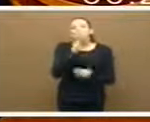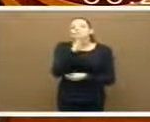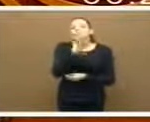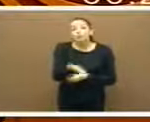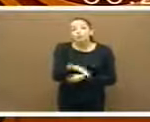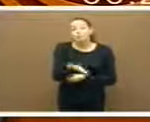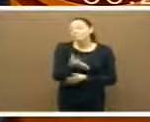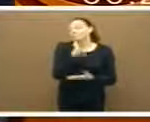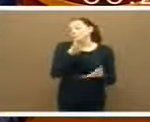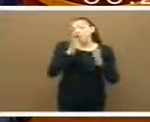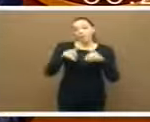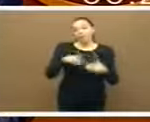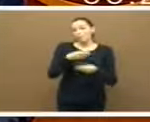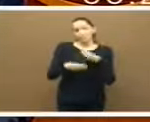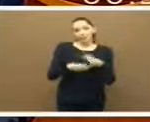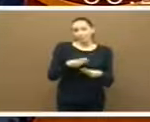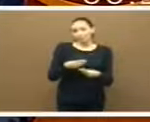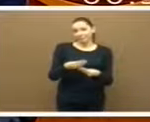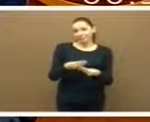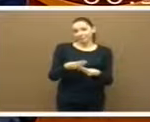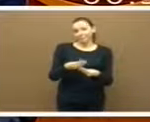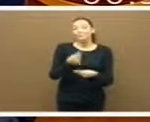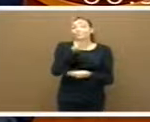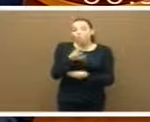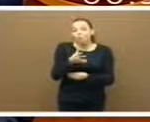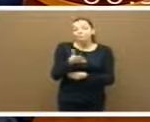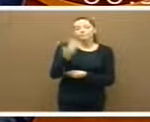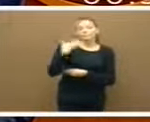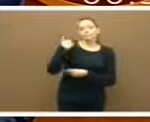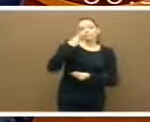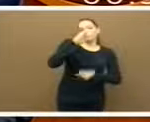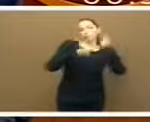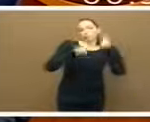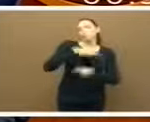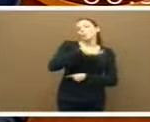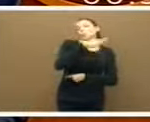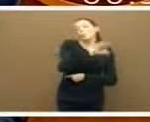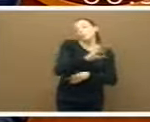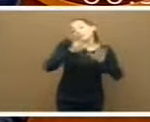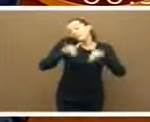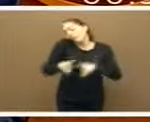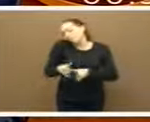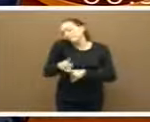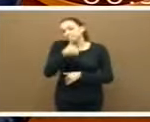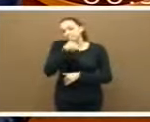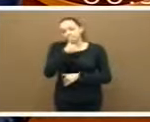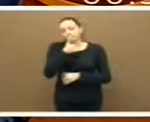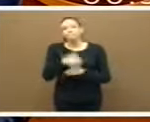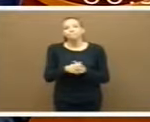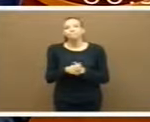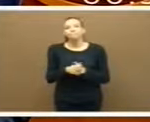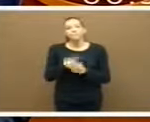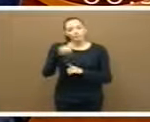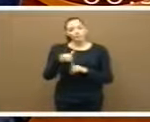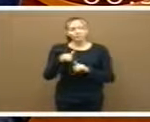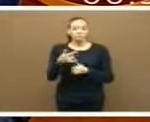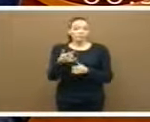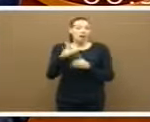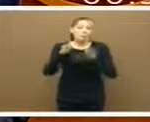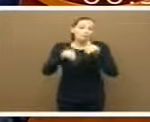lo que podía ser, porque otros presupuestos eran posibles, ¿no? Pero ha sido voluntad de esta Cámara, de los grupos parlamentarios, el que no fuera